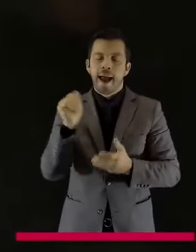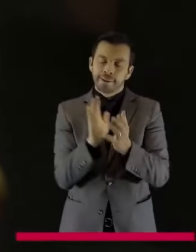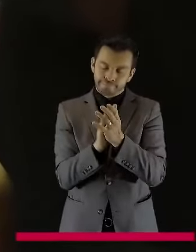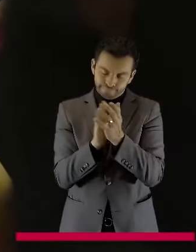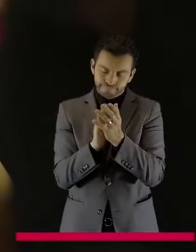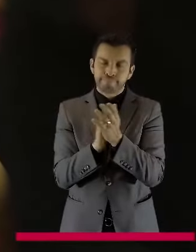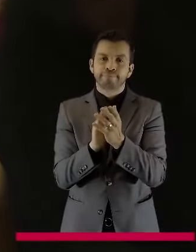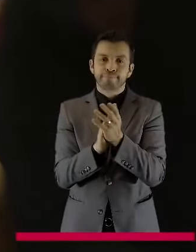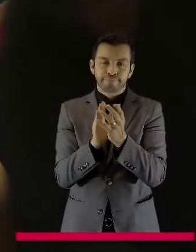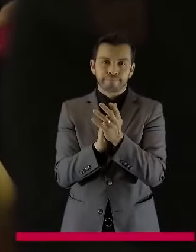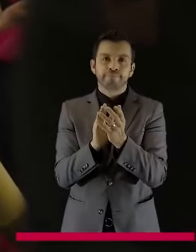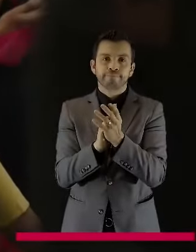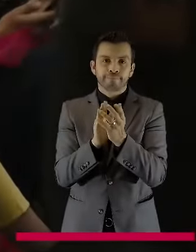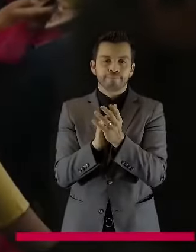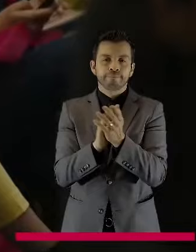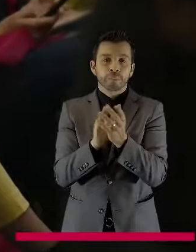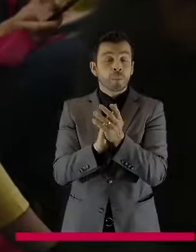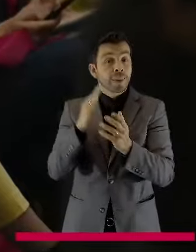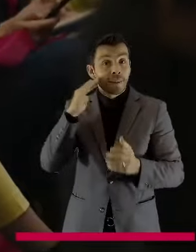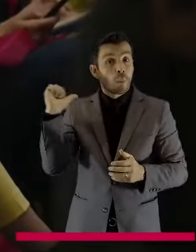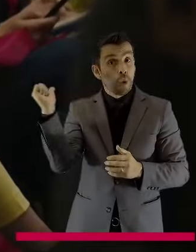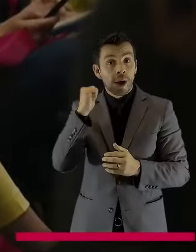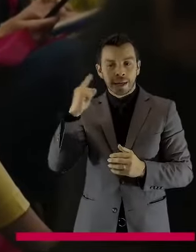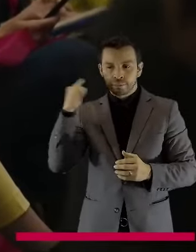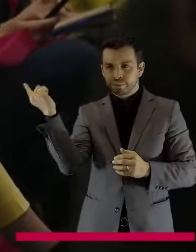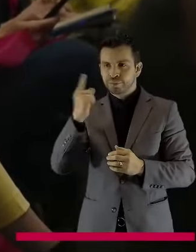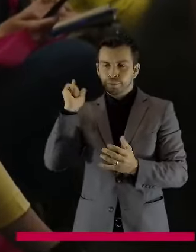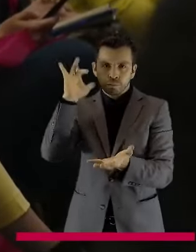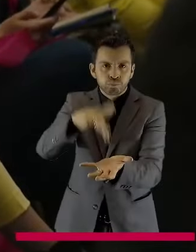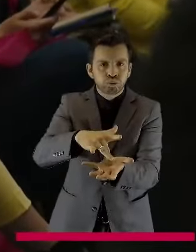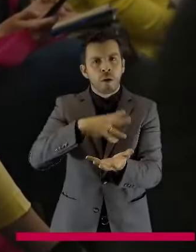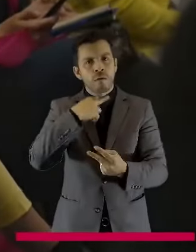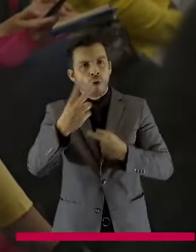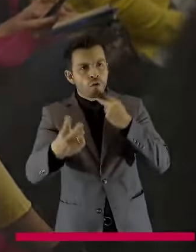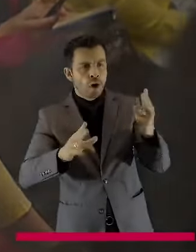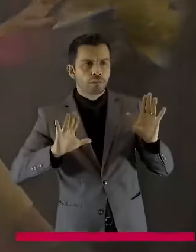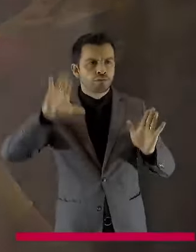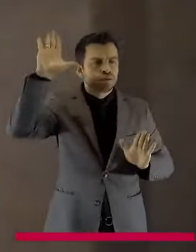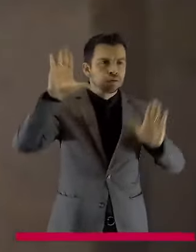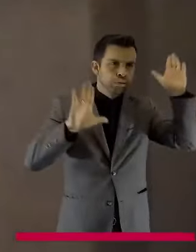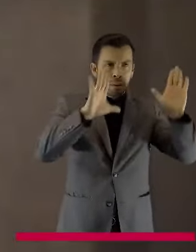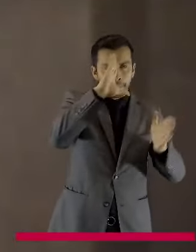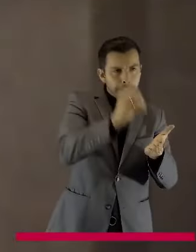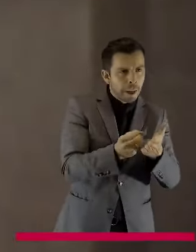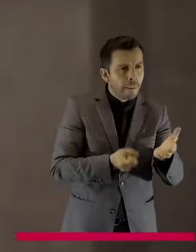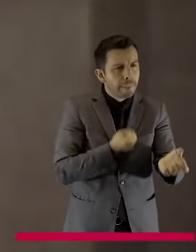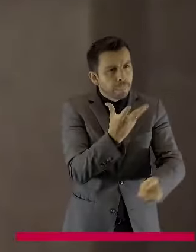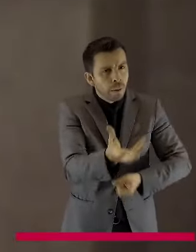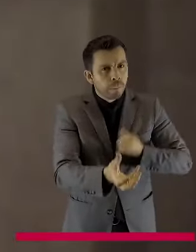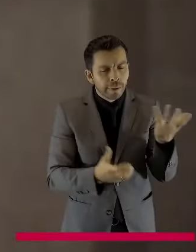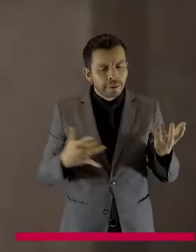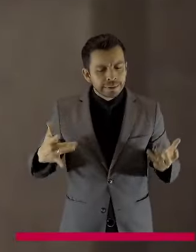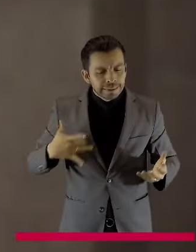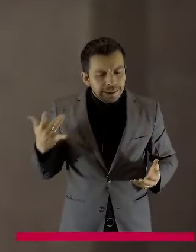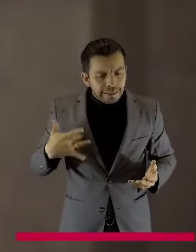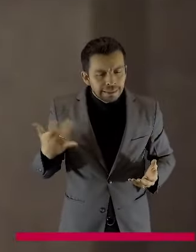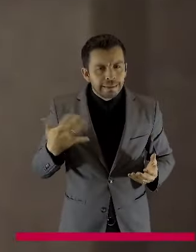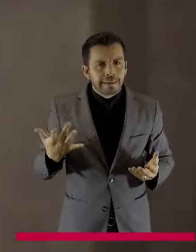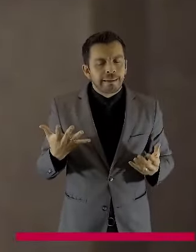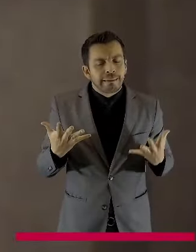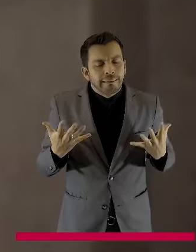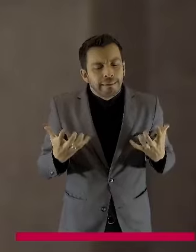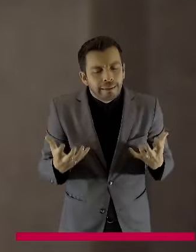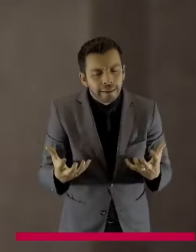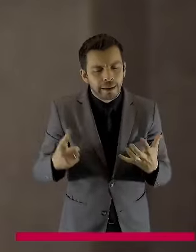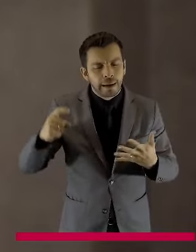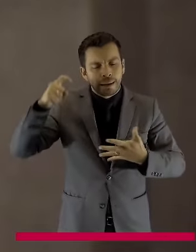donde las mujeres pudieron colocar sus voces, pudieron colocar su sentir, pudieron colocar